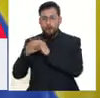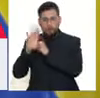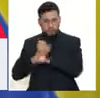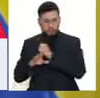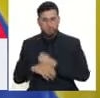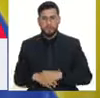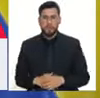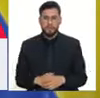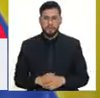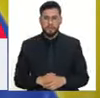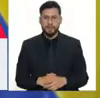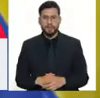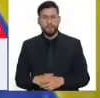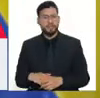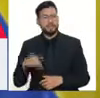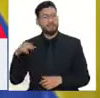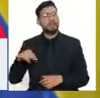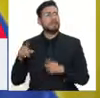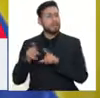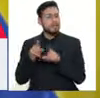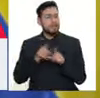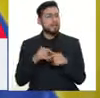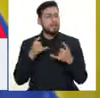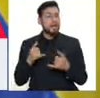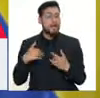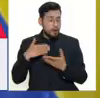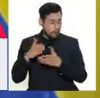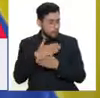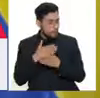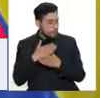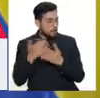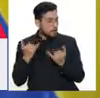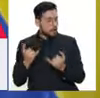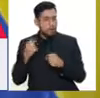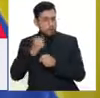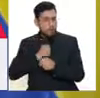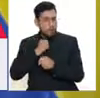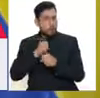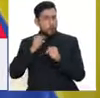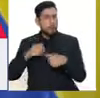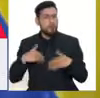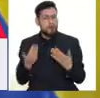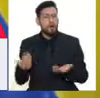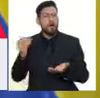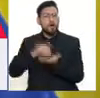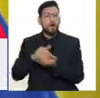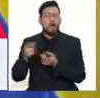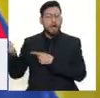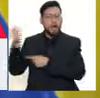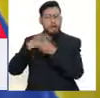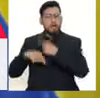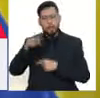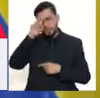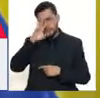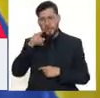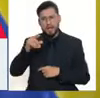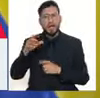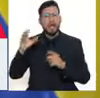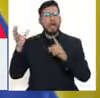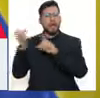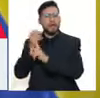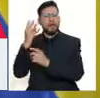Igualmente, se discutieron medidas para estrechar la cooperación para la repatriación de personas privadas